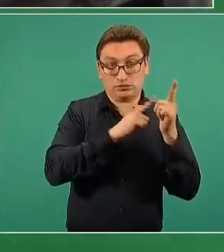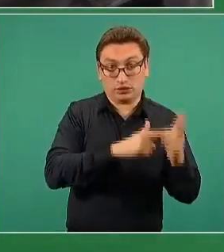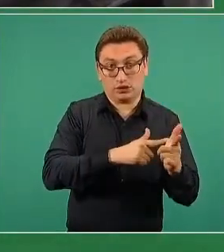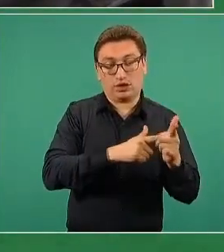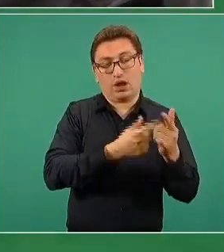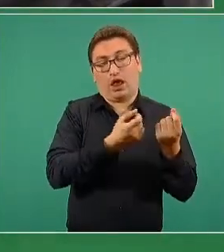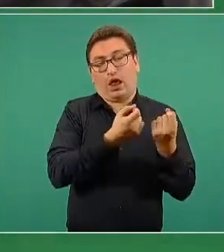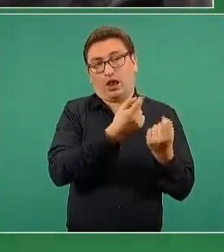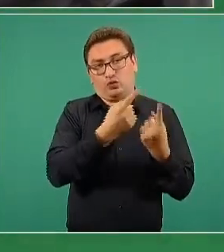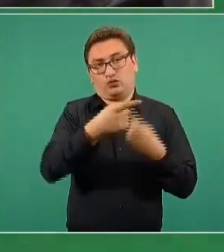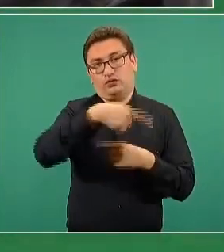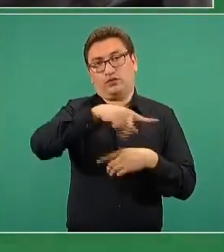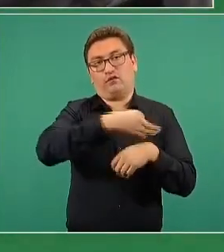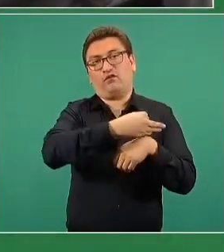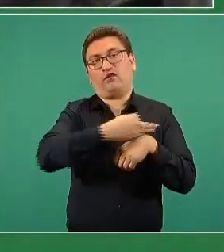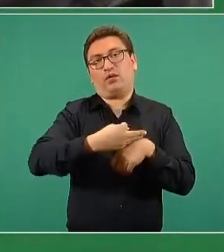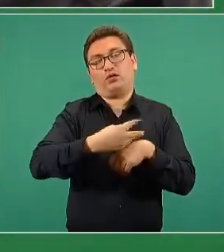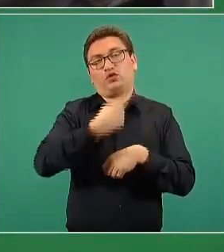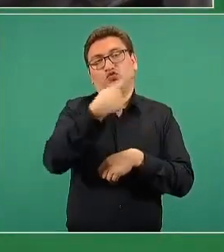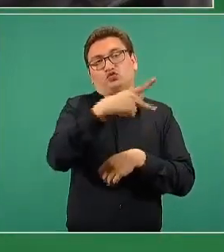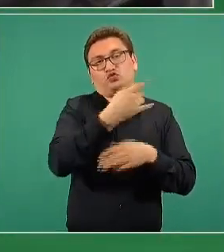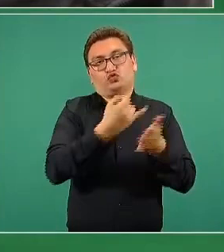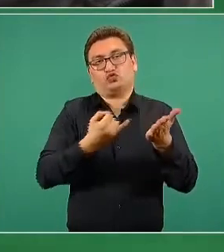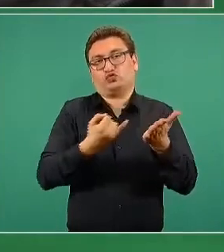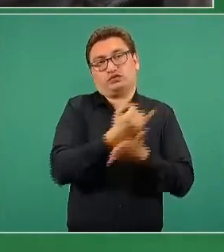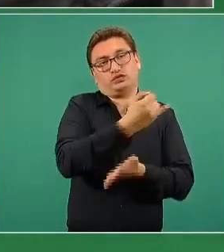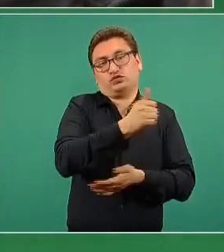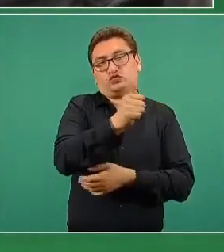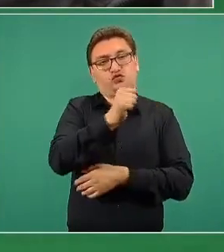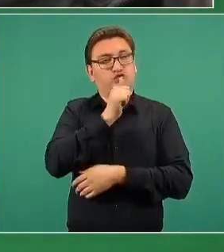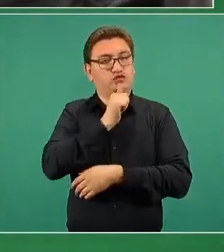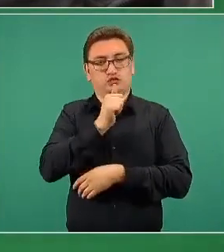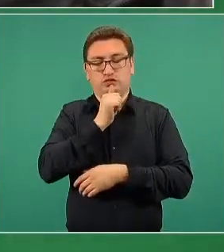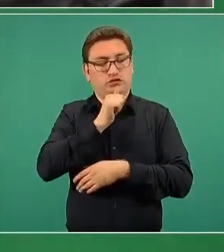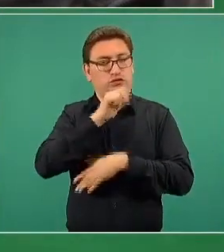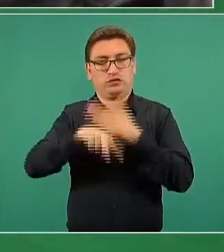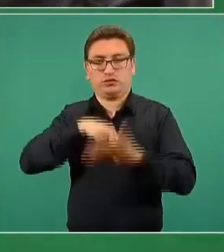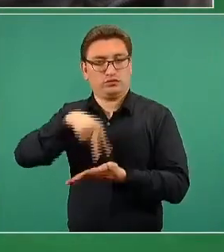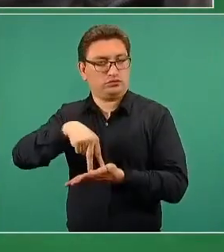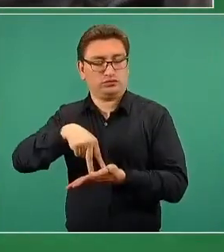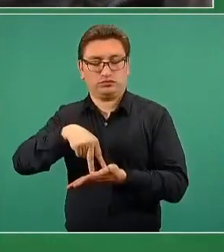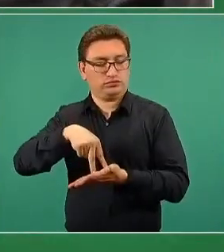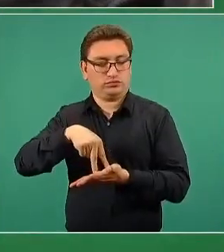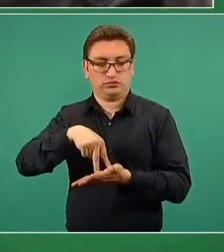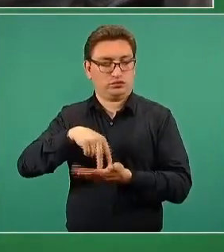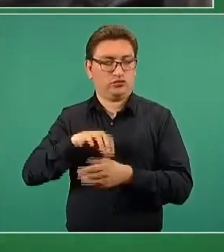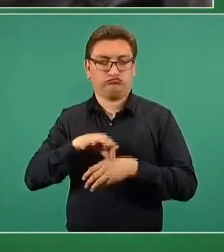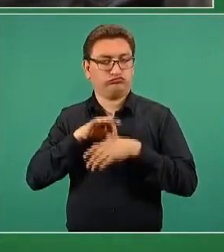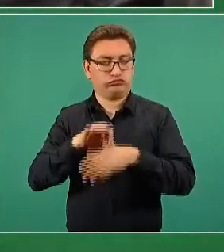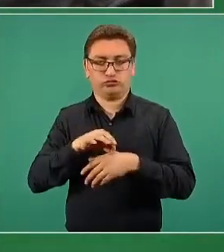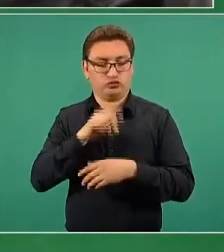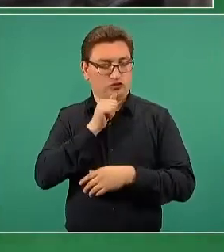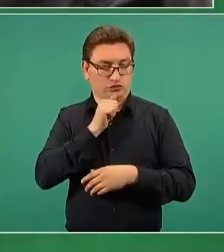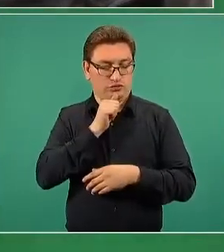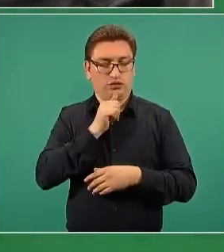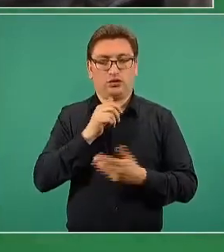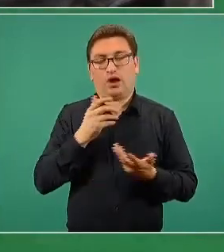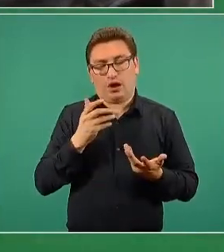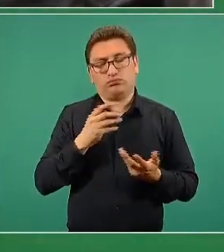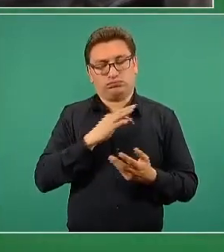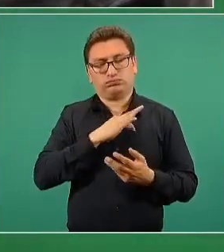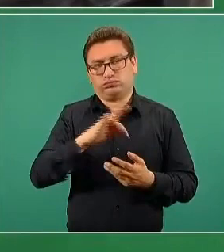las familias que decidieran no regresar de forma presencial a las clases. ¿Qué